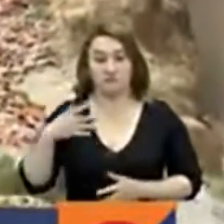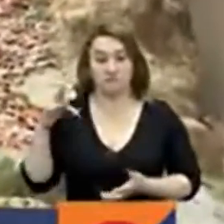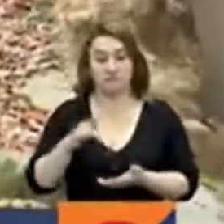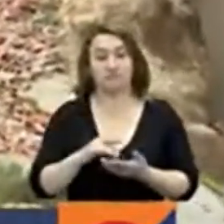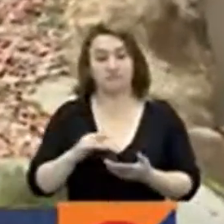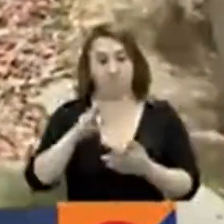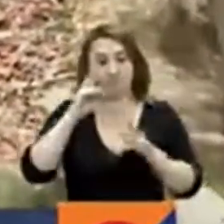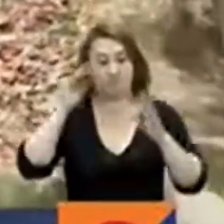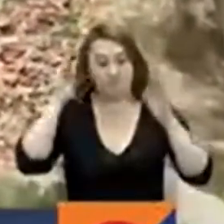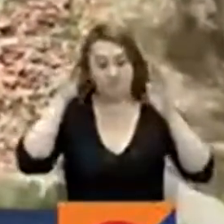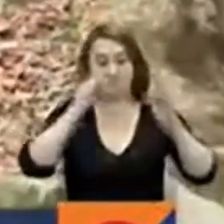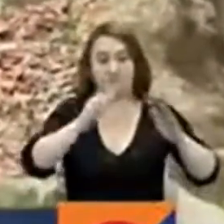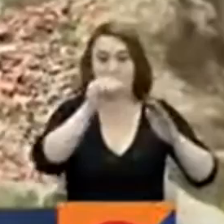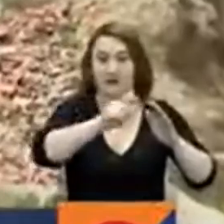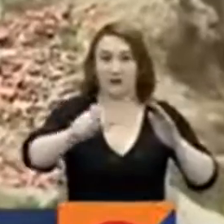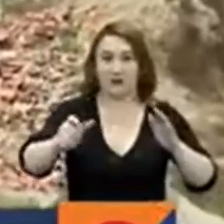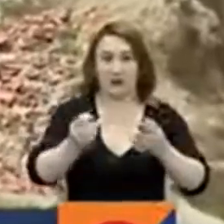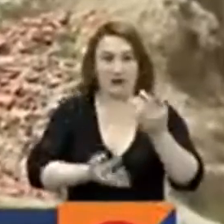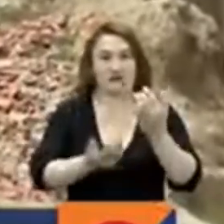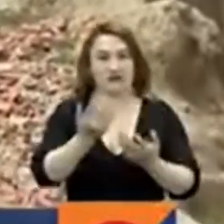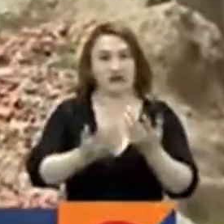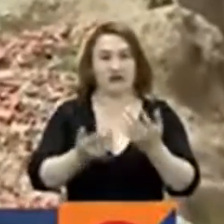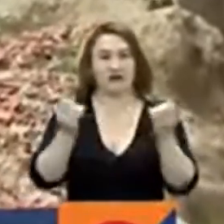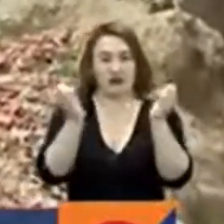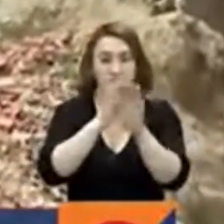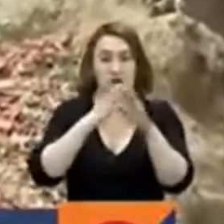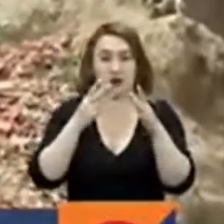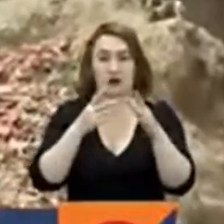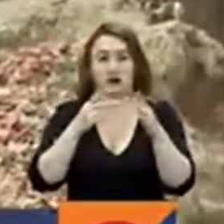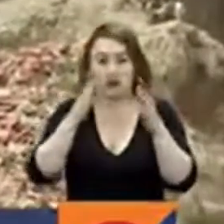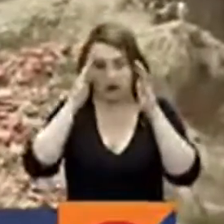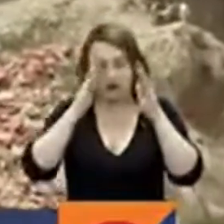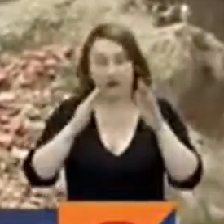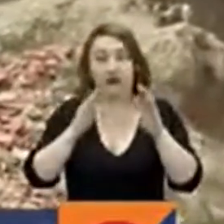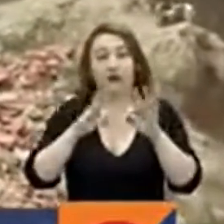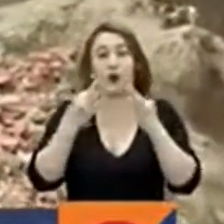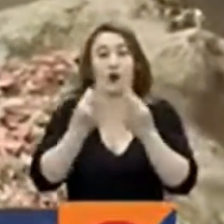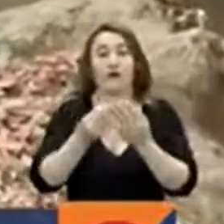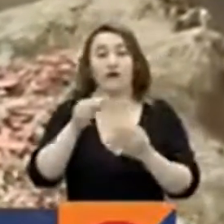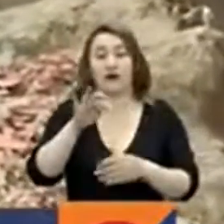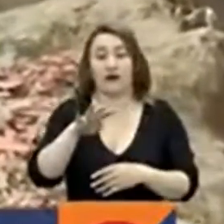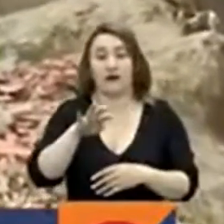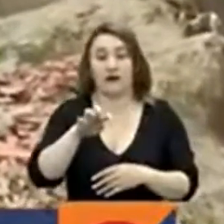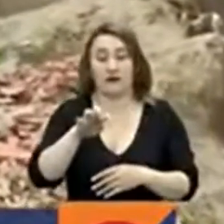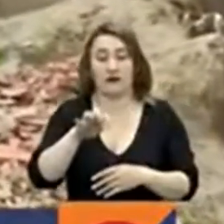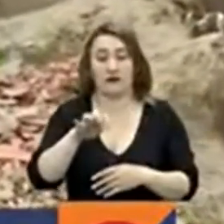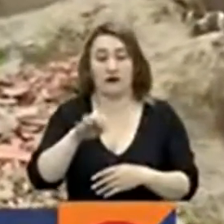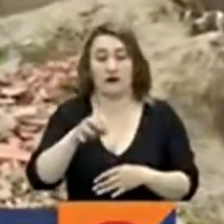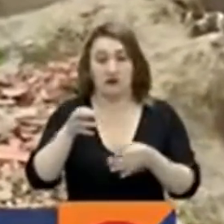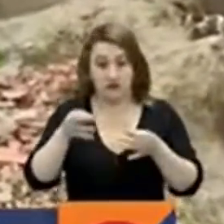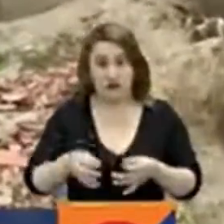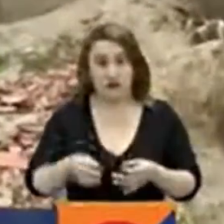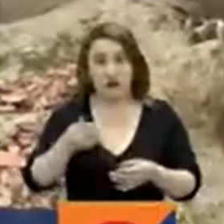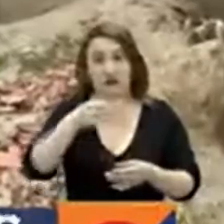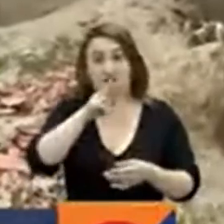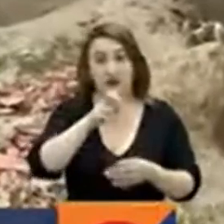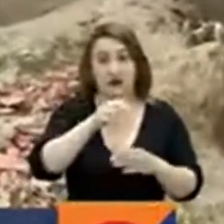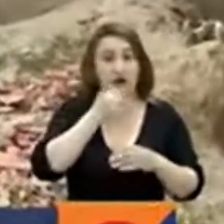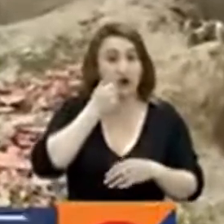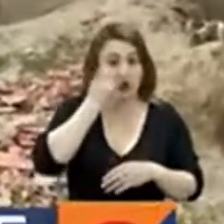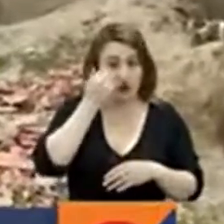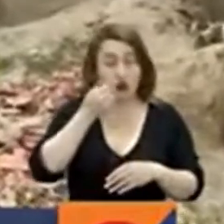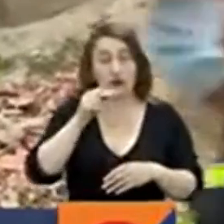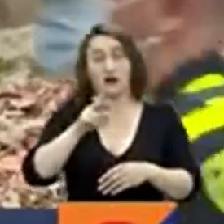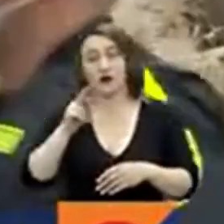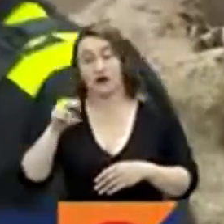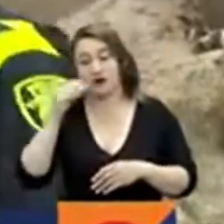por el incendio que se generó en la madrugada de hoy. Tenemos 9 familias, el consolidado, 17 adultos y 22 menores afectados, que